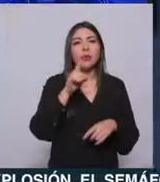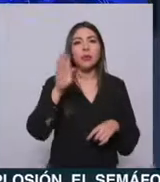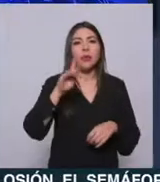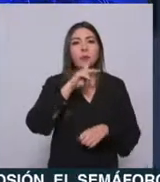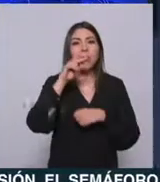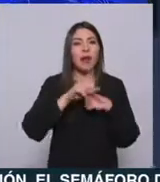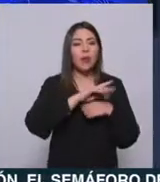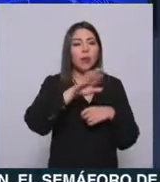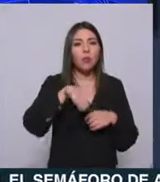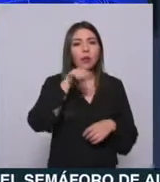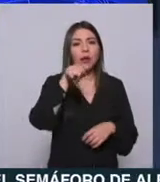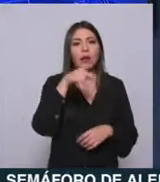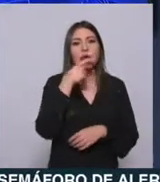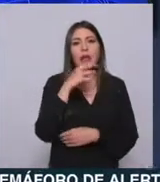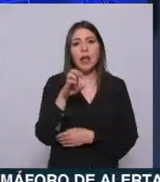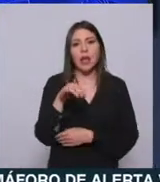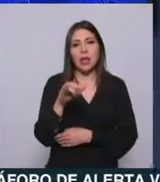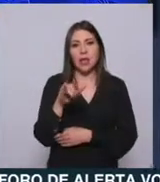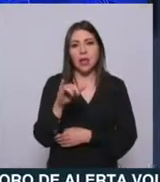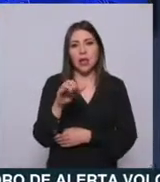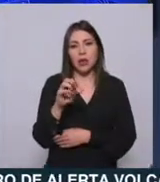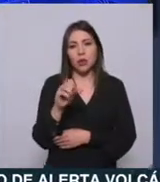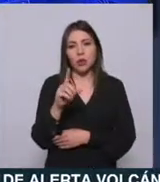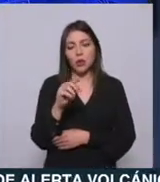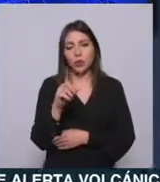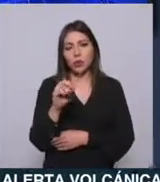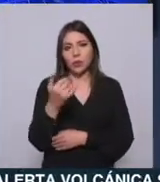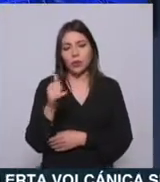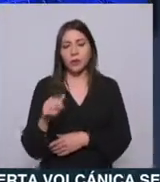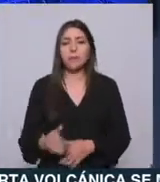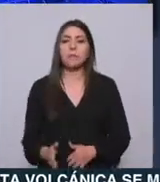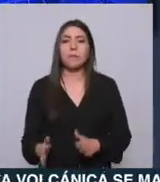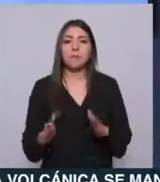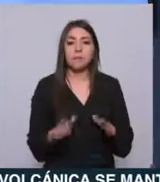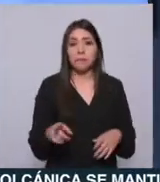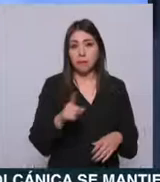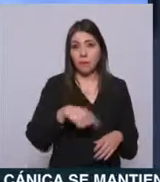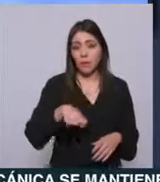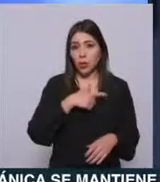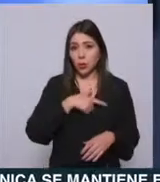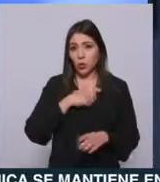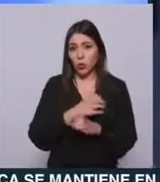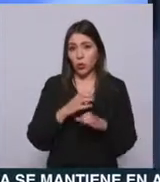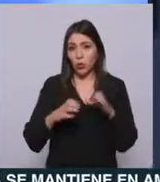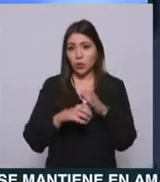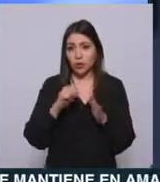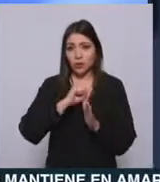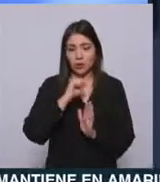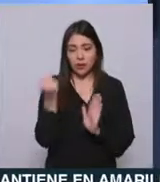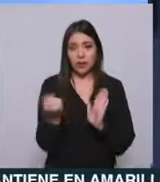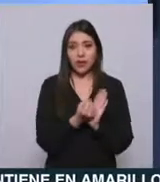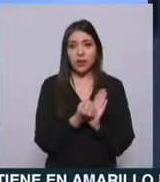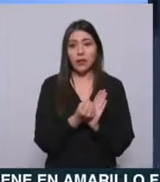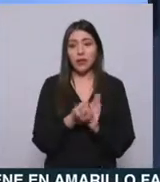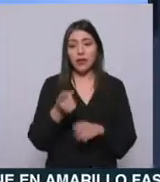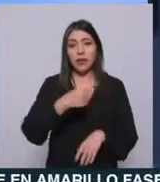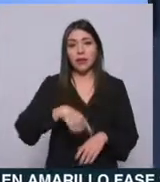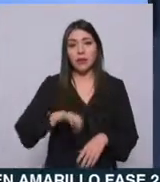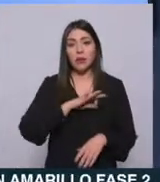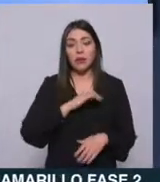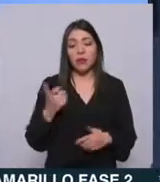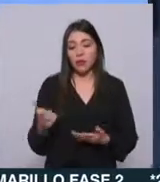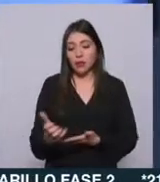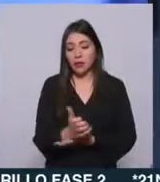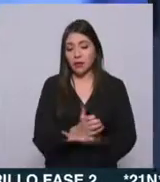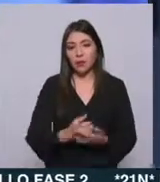Mire, ¿le gusta a usted la ropa de marca? Tómelo en cuenta, comprar cosas que se venden de manera ilegal como objetos pirata puede dejar este mercado ilícito ganancias de